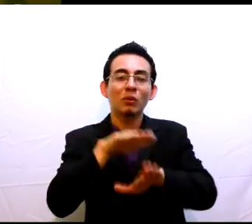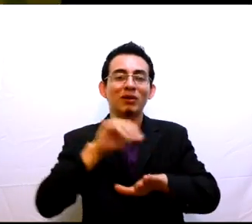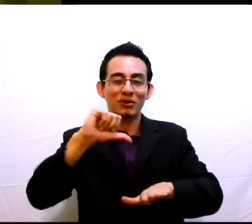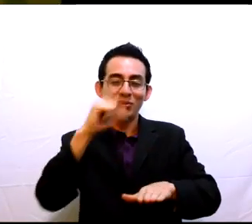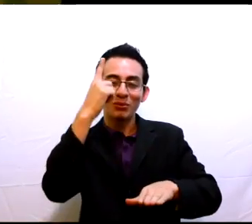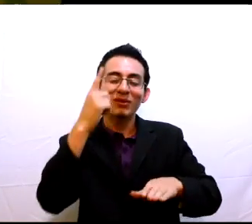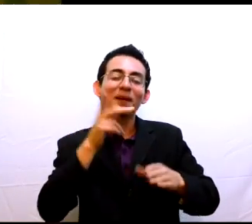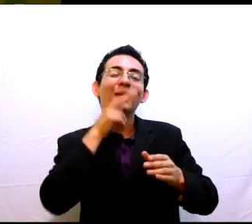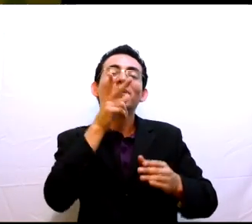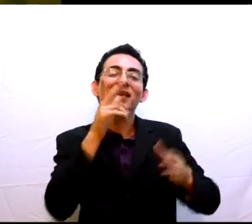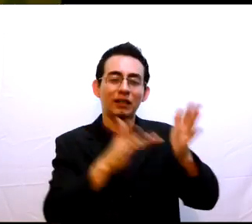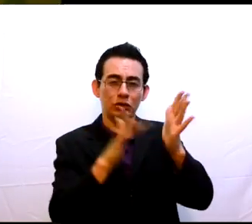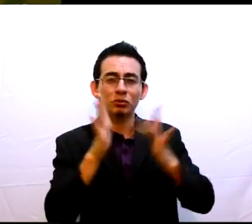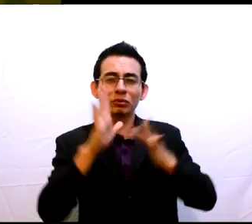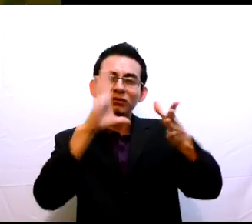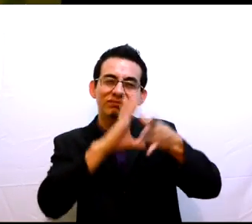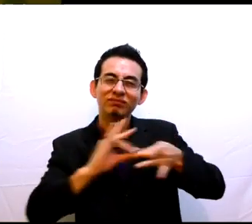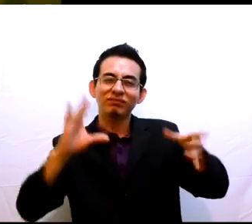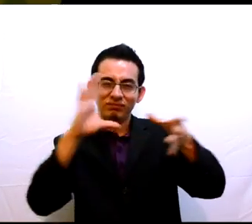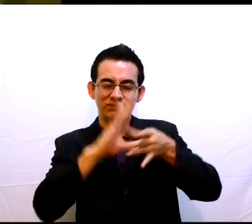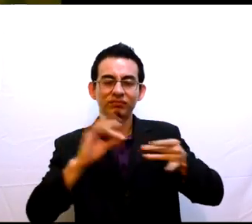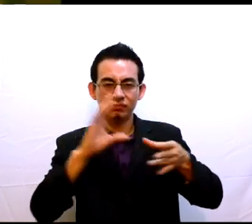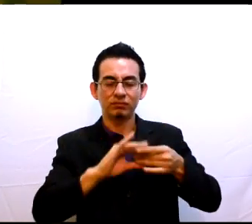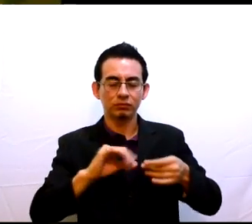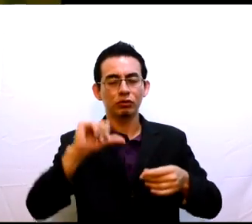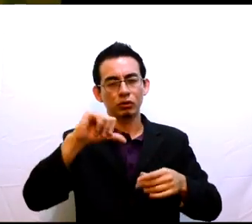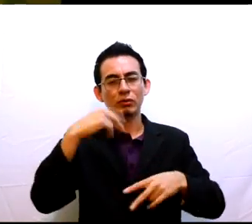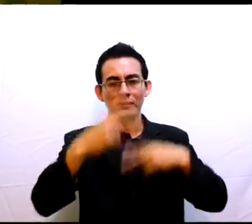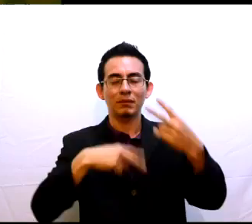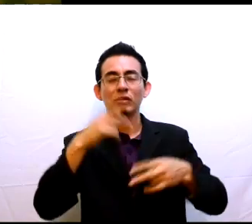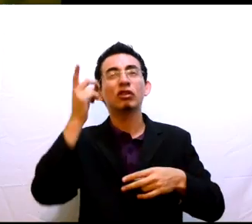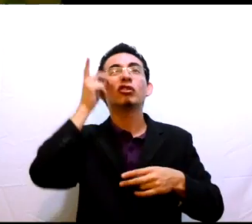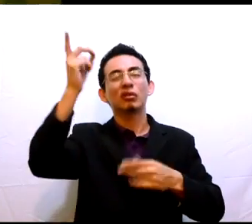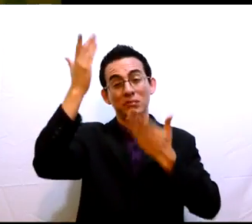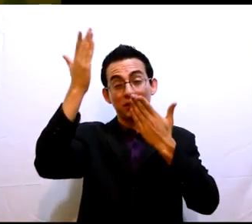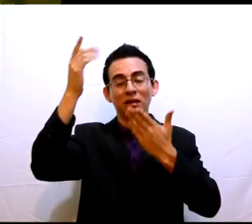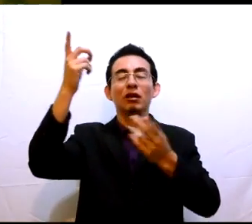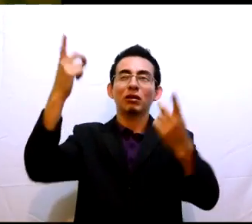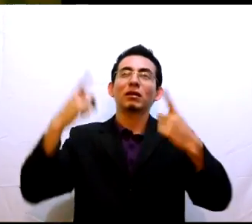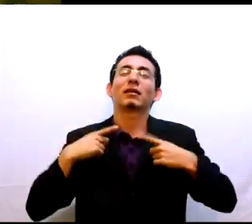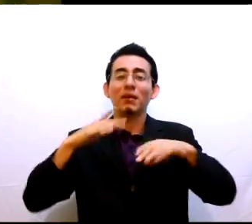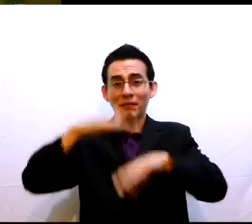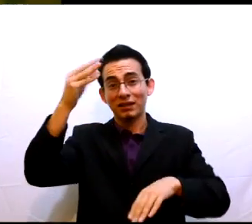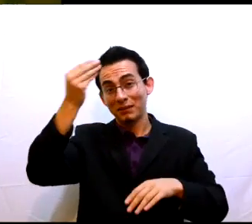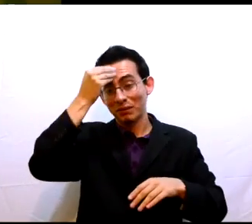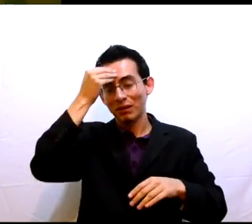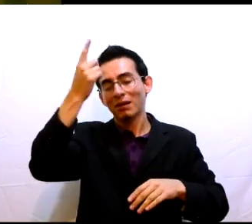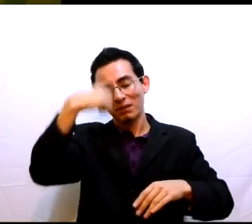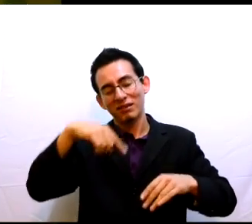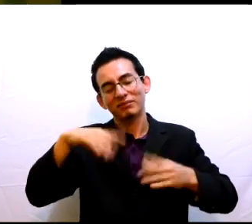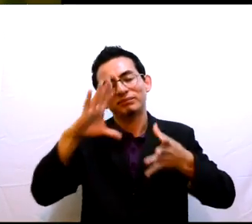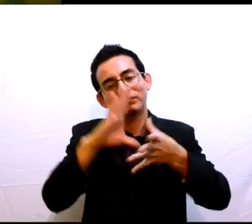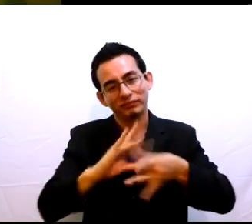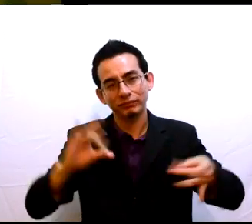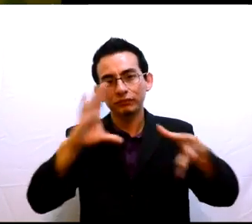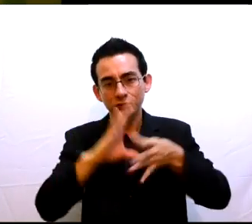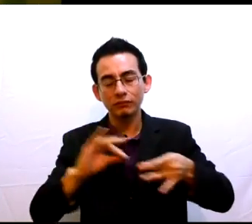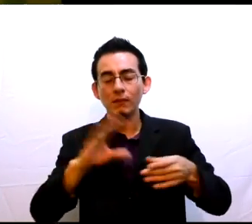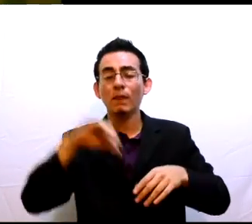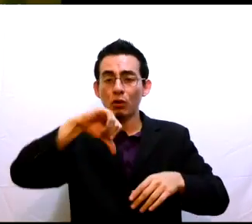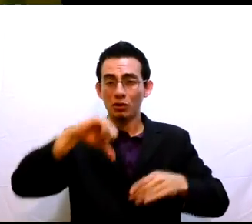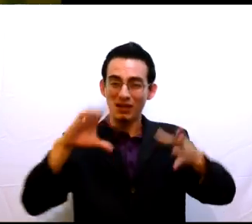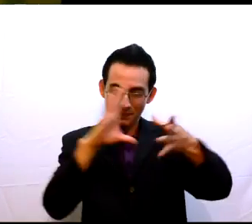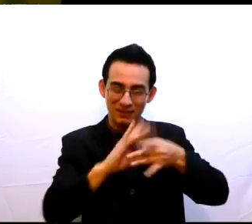que se consideran de más difícil de interpretación le vamos a pedir al señor que nos dé sabiduría para explicarla esta parábola